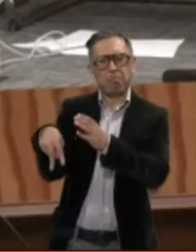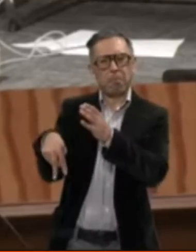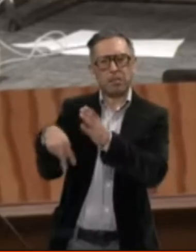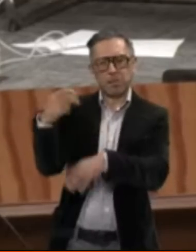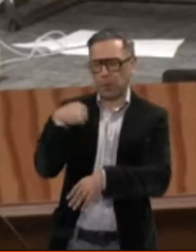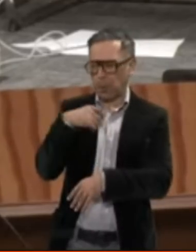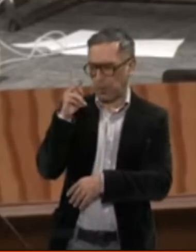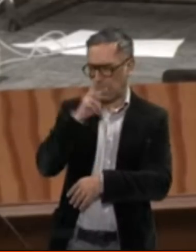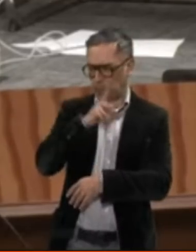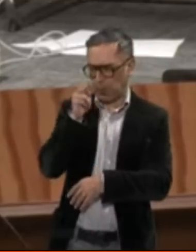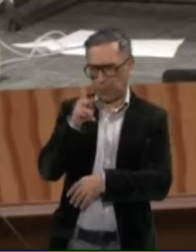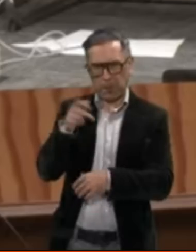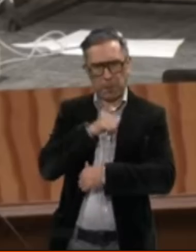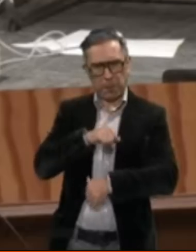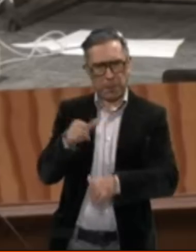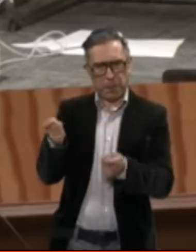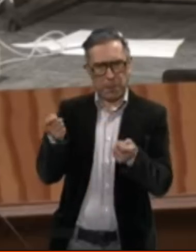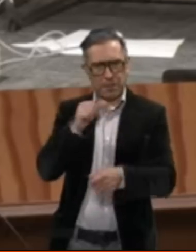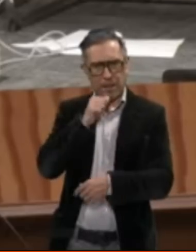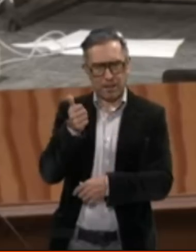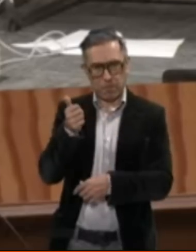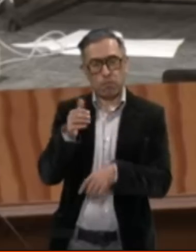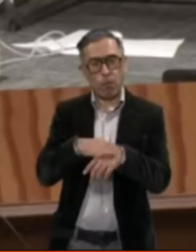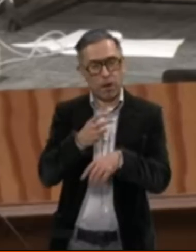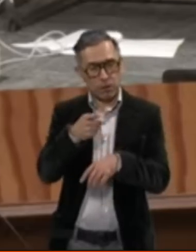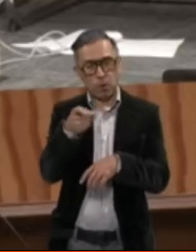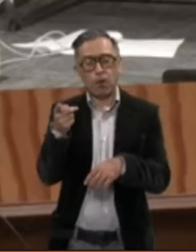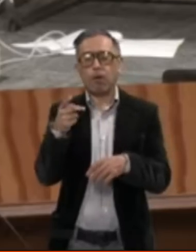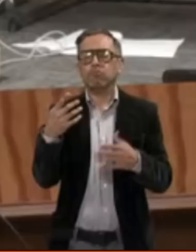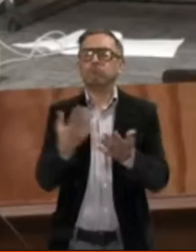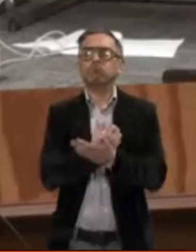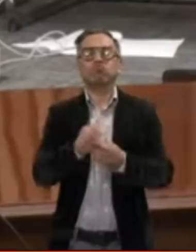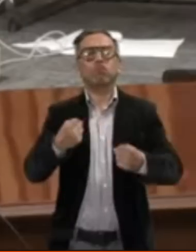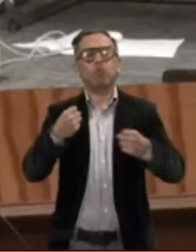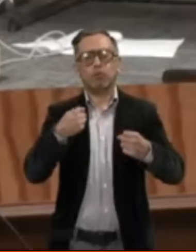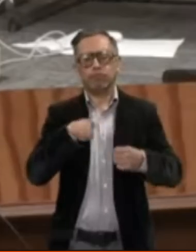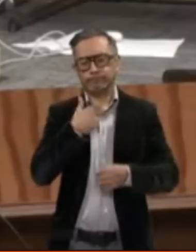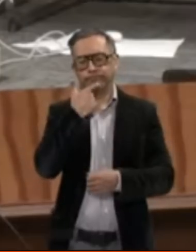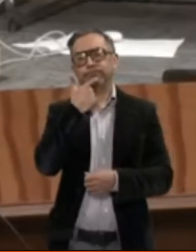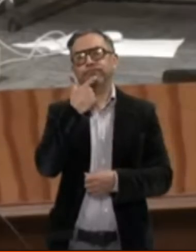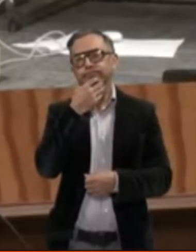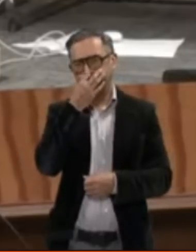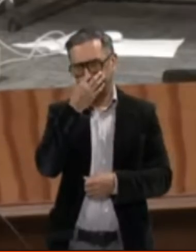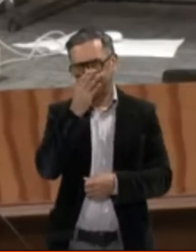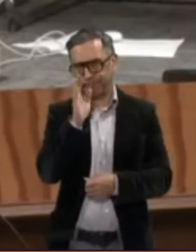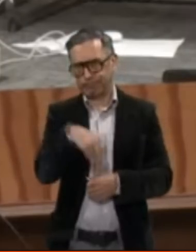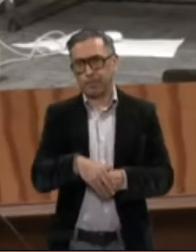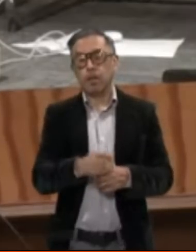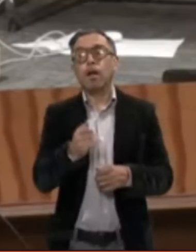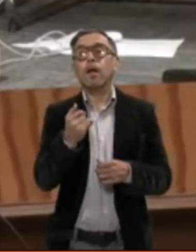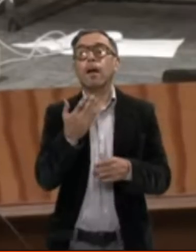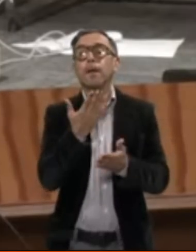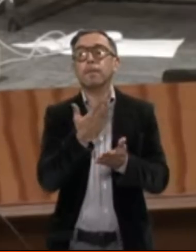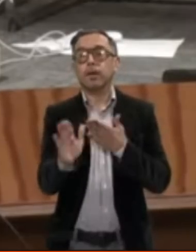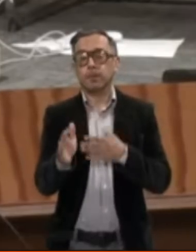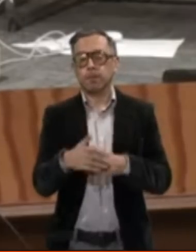quieren. Por eso es una victoria pírrica. Y también porque demuestra el gran